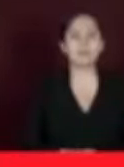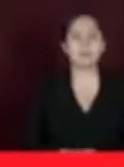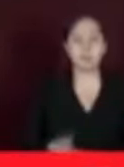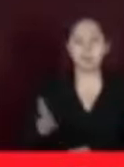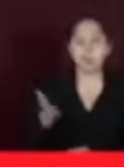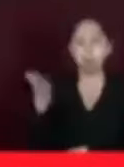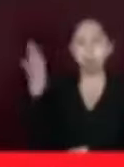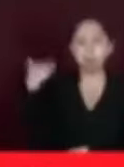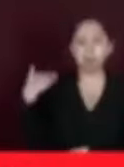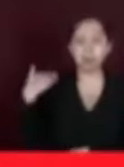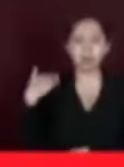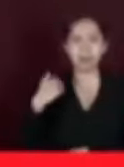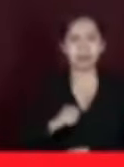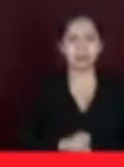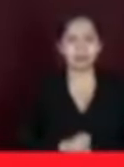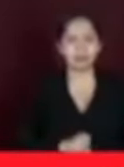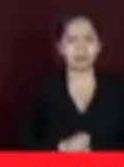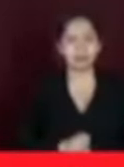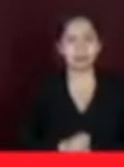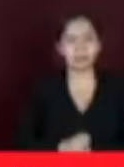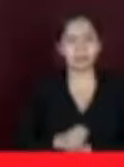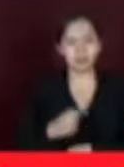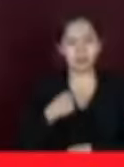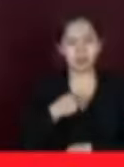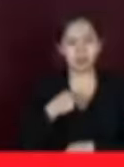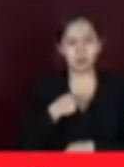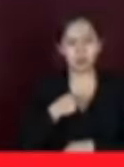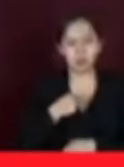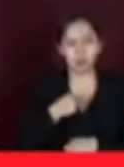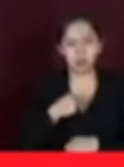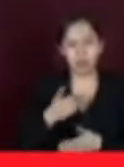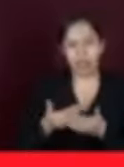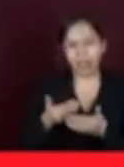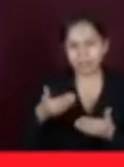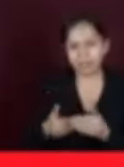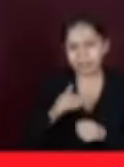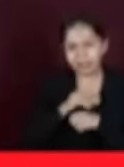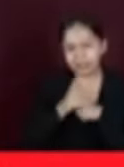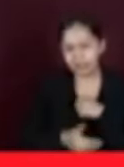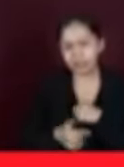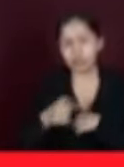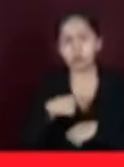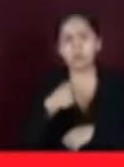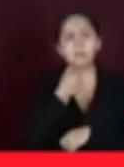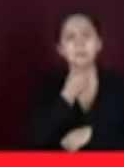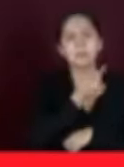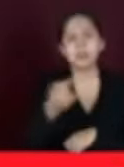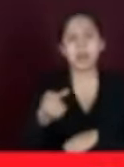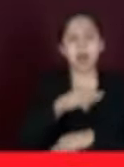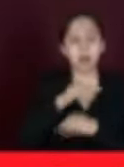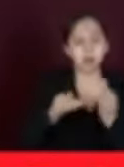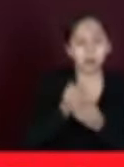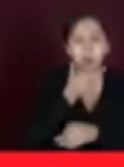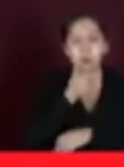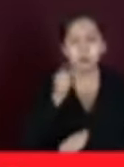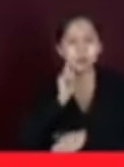Antes de terminar, quiero agradecerles a todos y a todas,